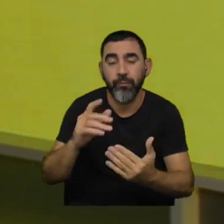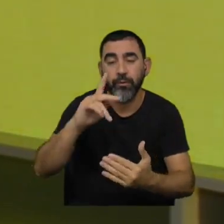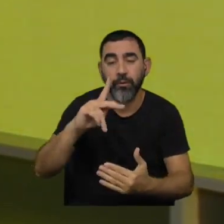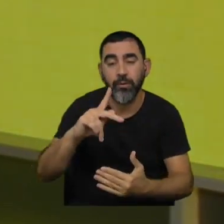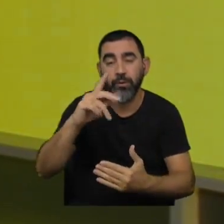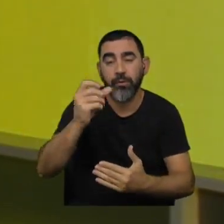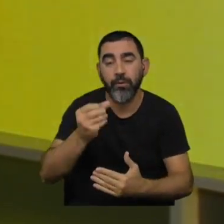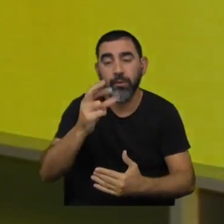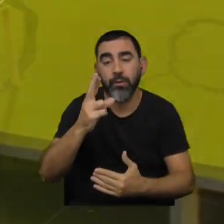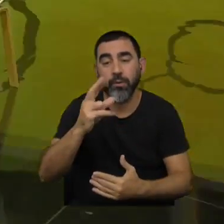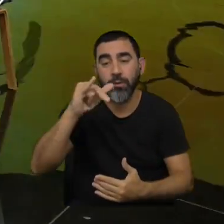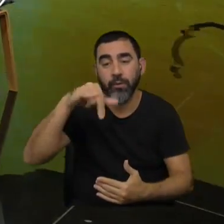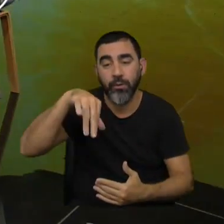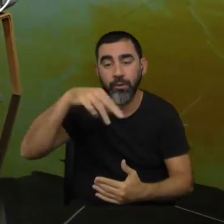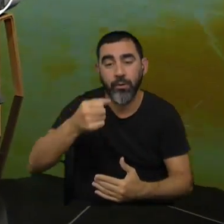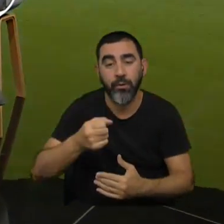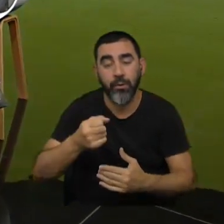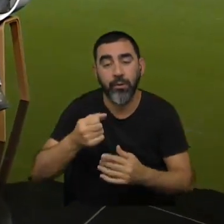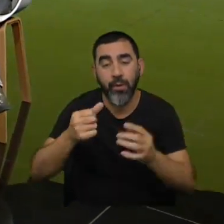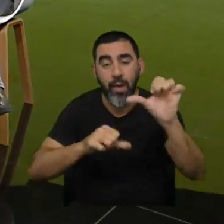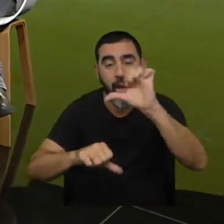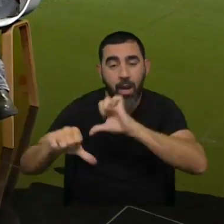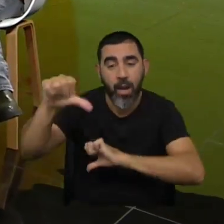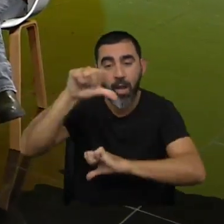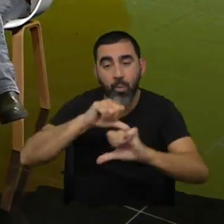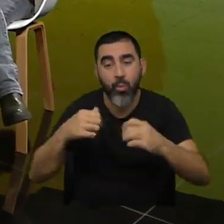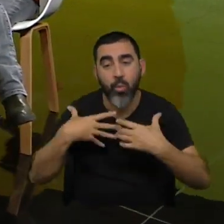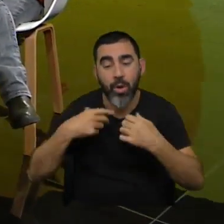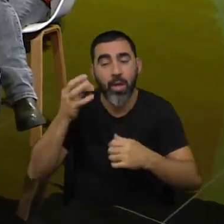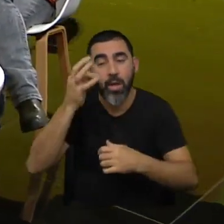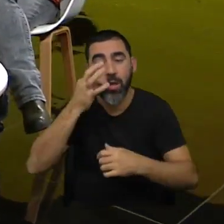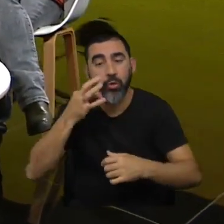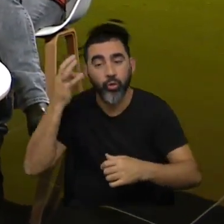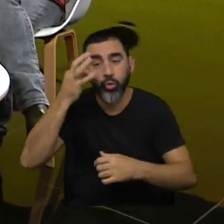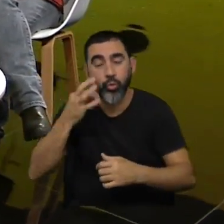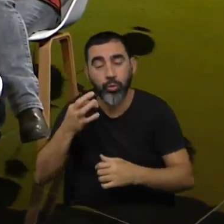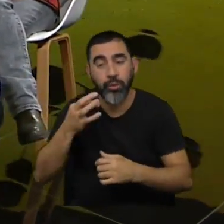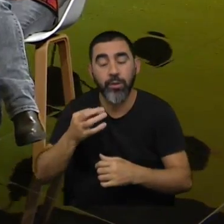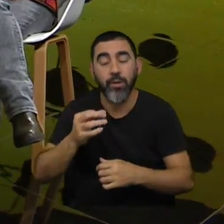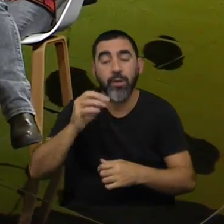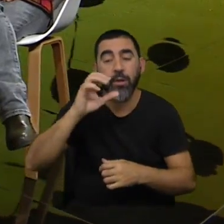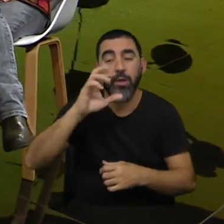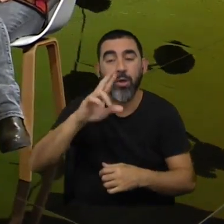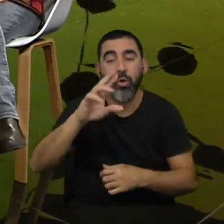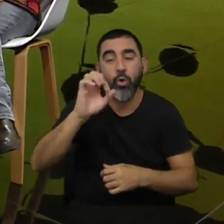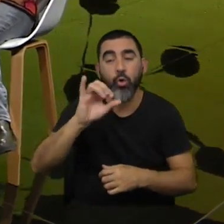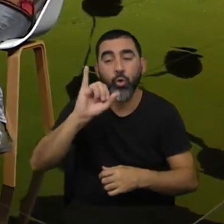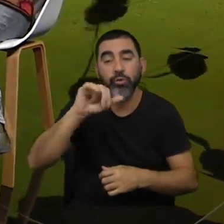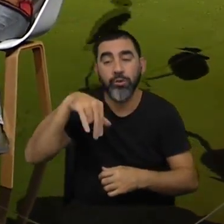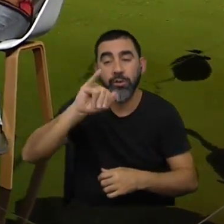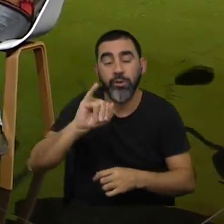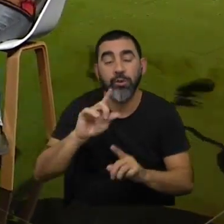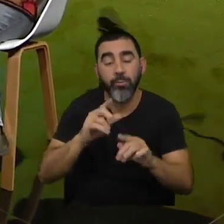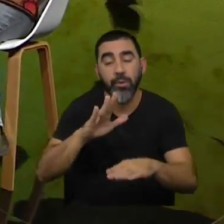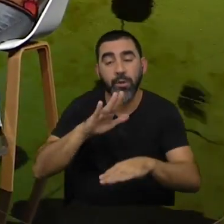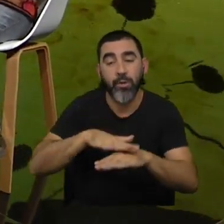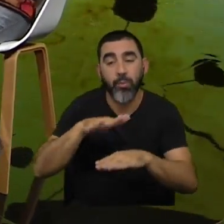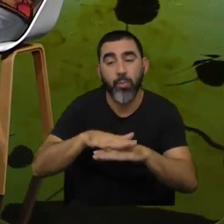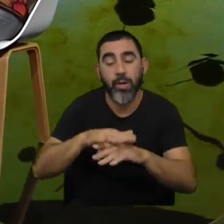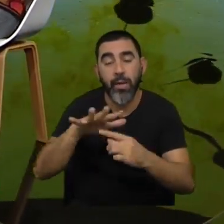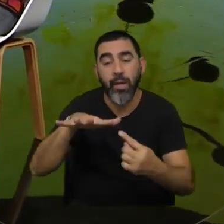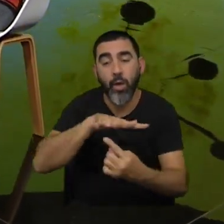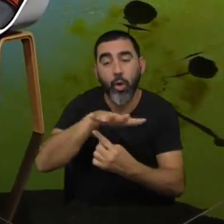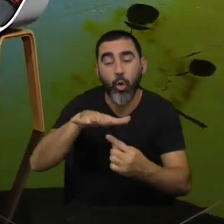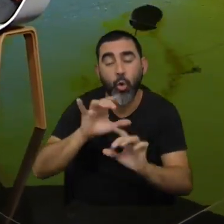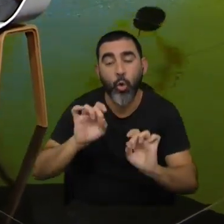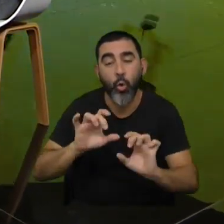del Laboratorio de Microbiología y Salud de las Abejas de Clemente Estable, y a la doctora Carmen Rossini, corresponsable del Laboratorio de Ecología Química